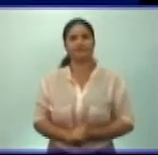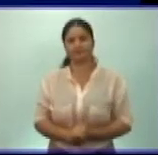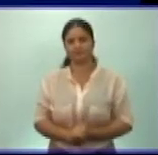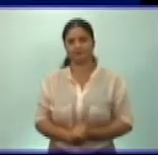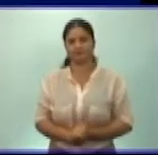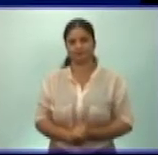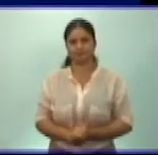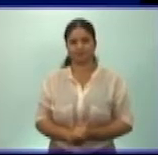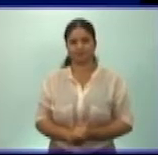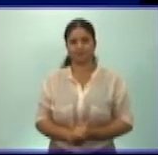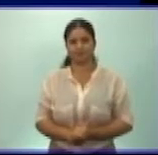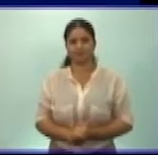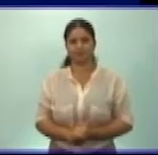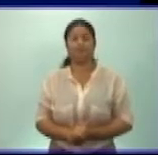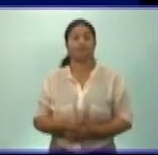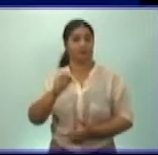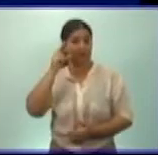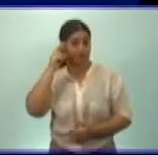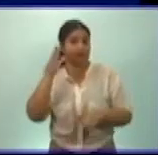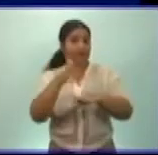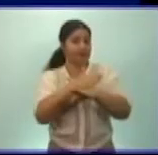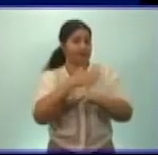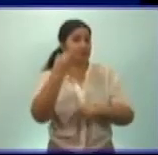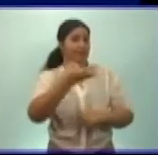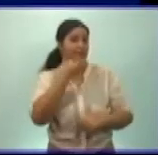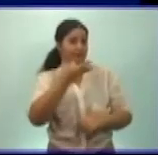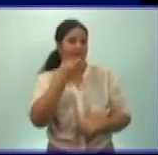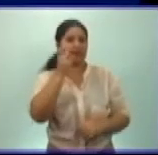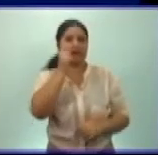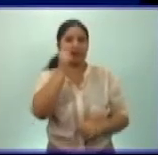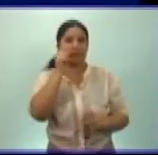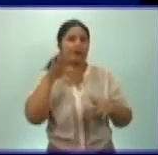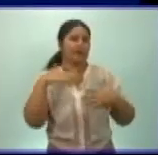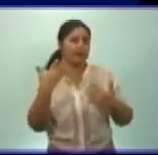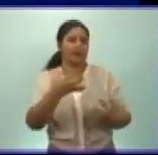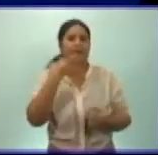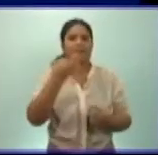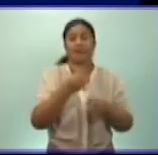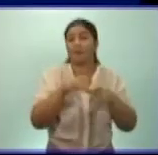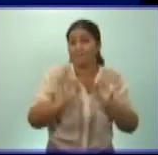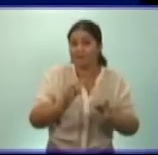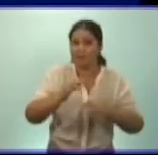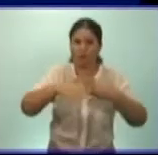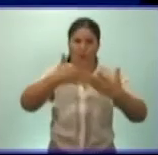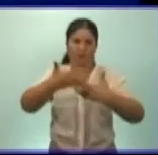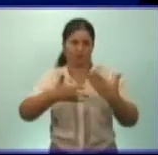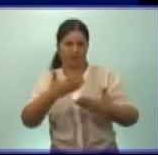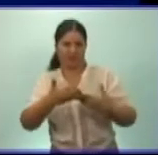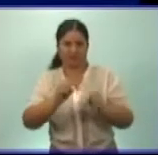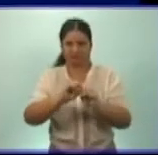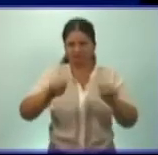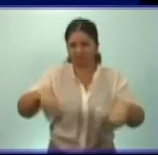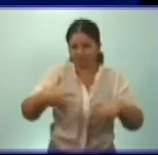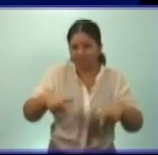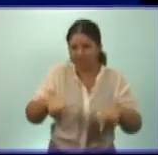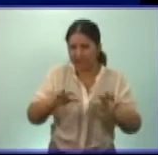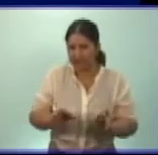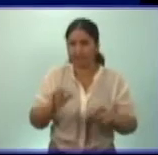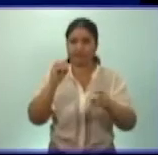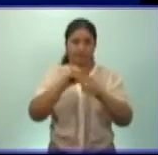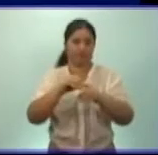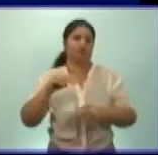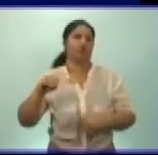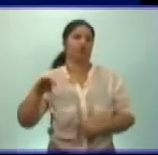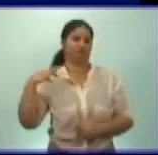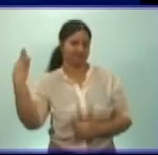personajes ficticios ni en héroes, sino en los propios problemas de su sociedad. Les doy